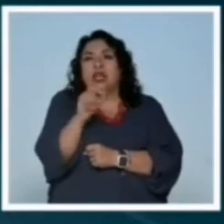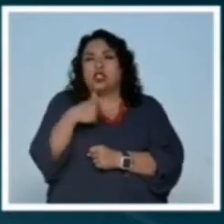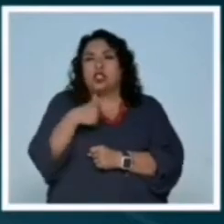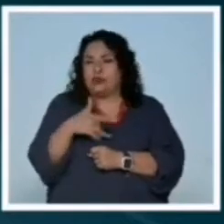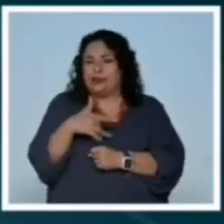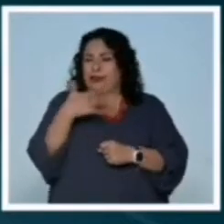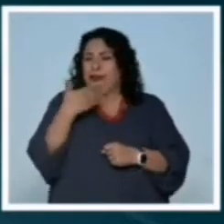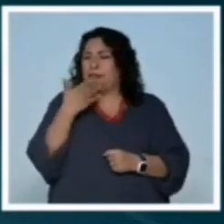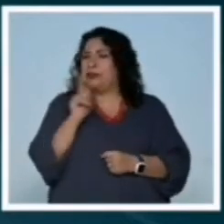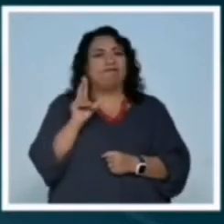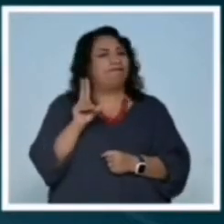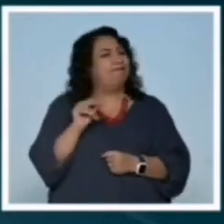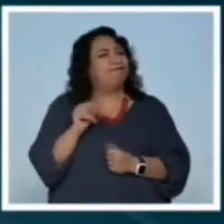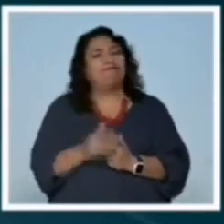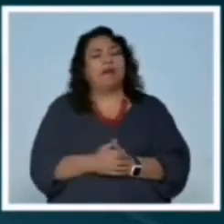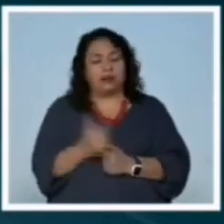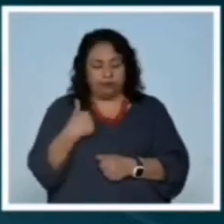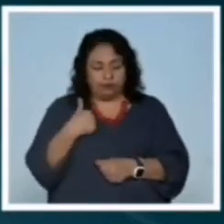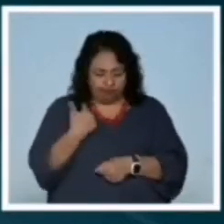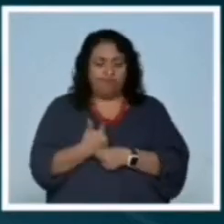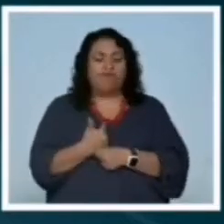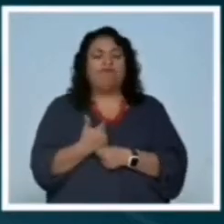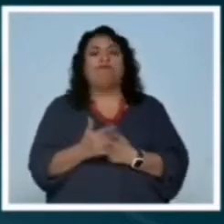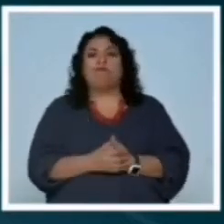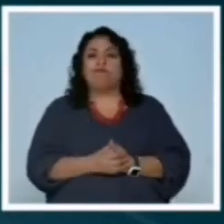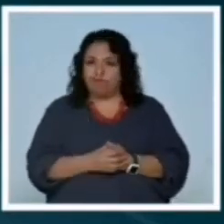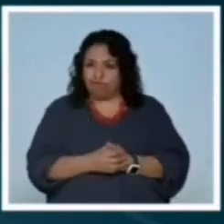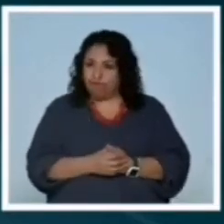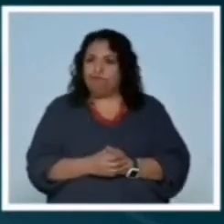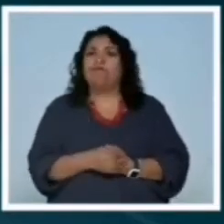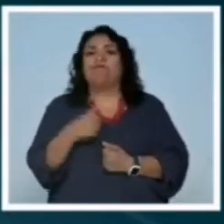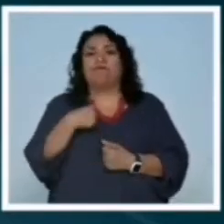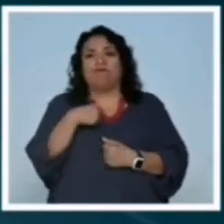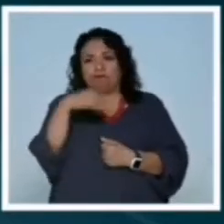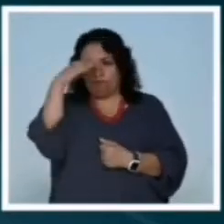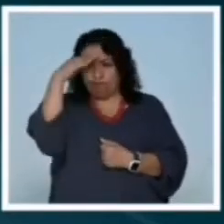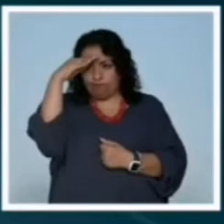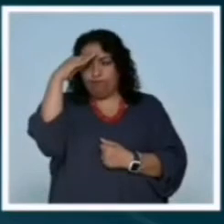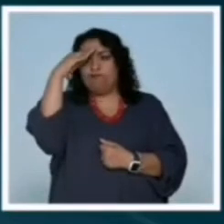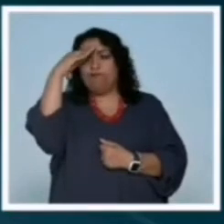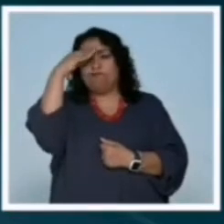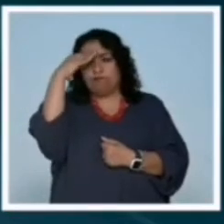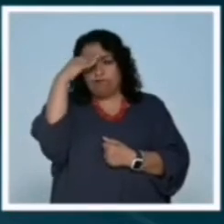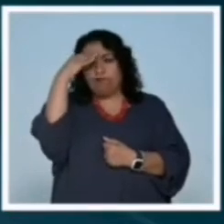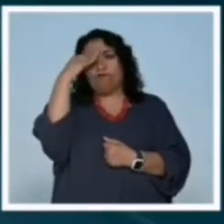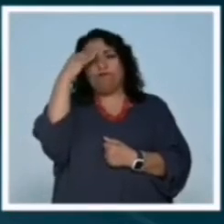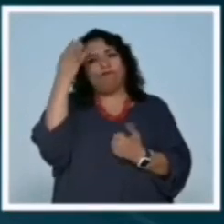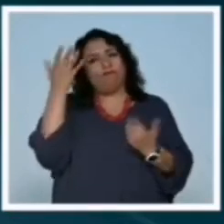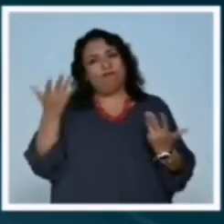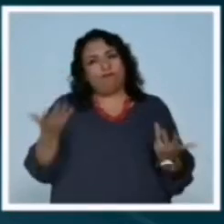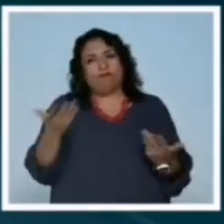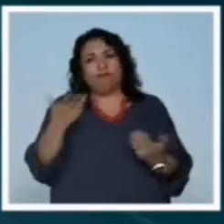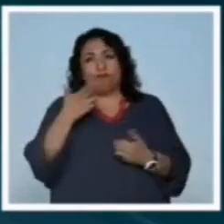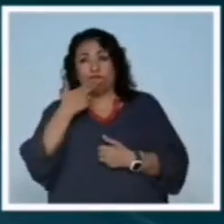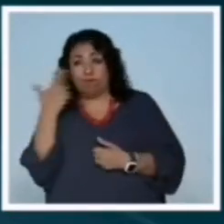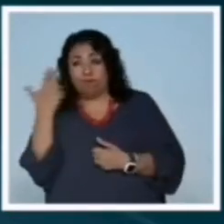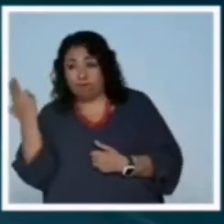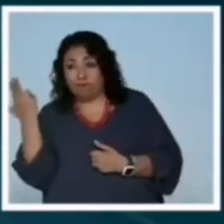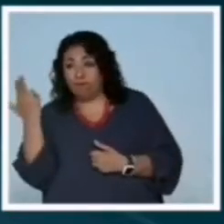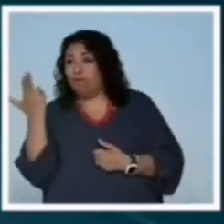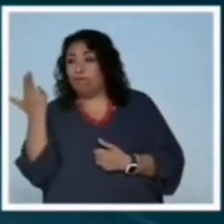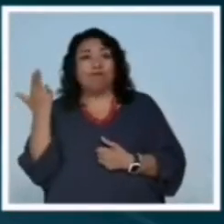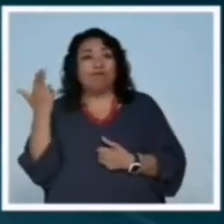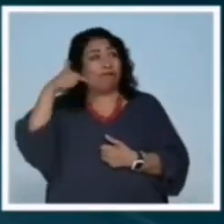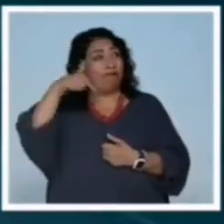bien qué estoy pensando ya en que el difícil yo en que no